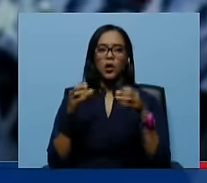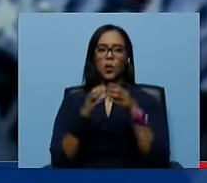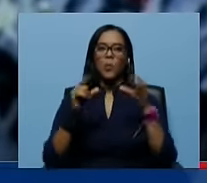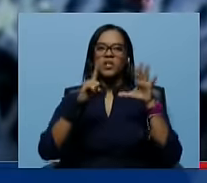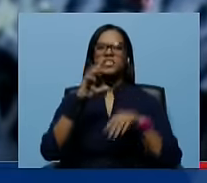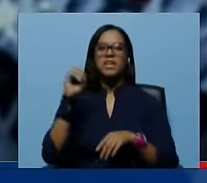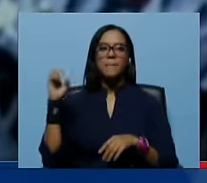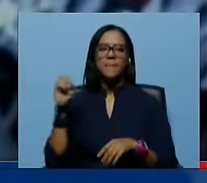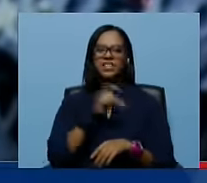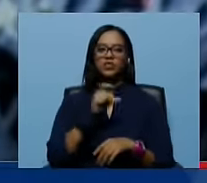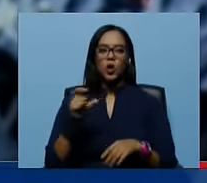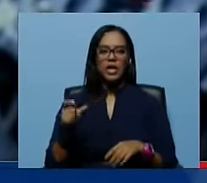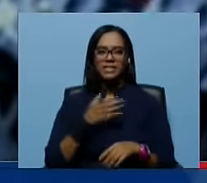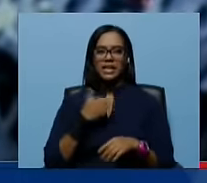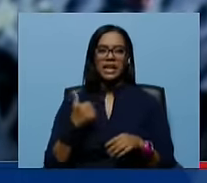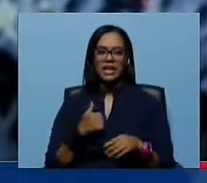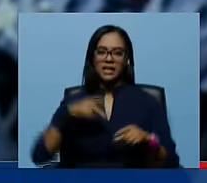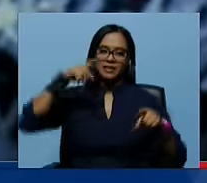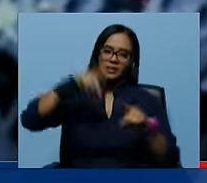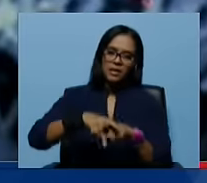que pretendían asaltar el liceo.